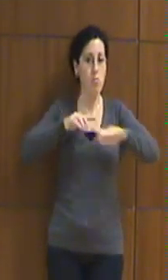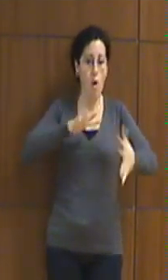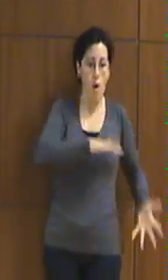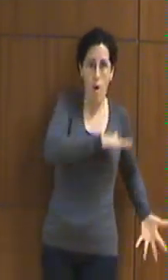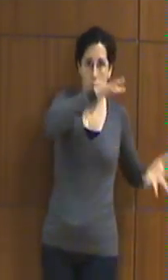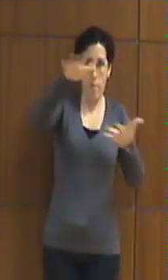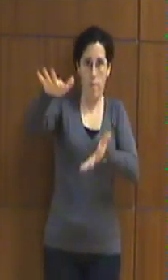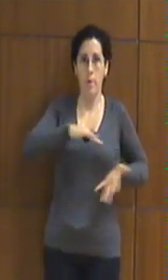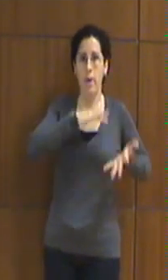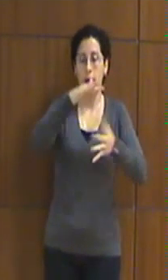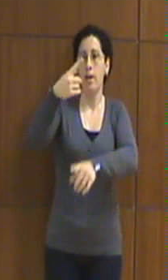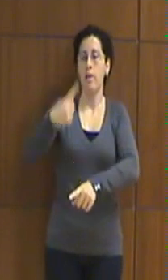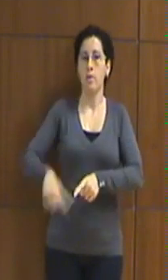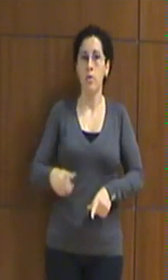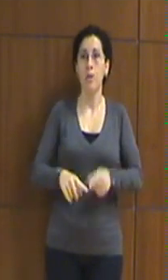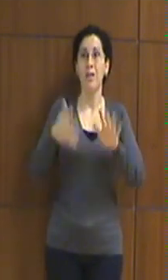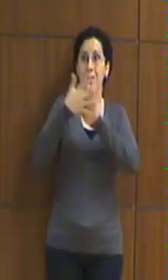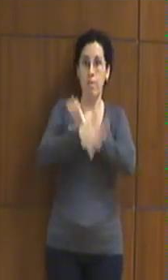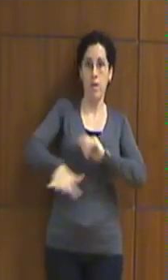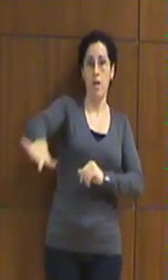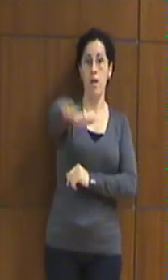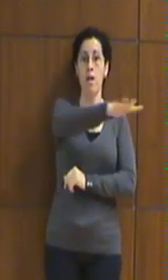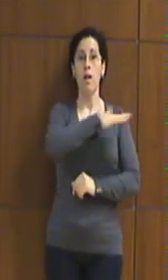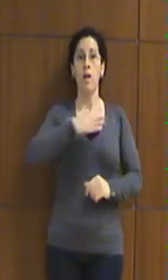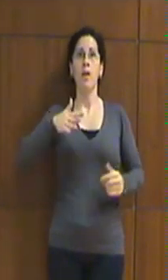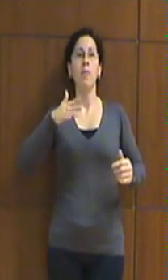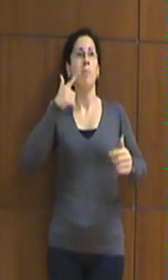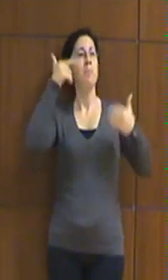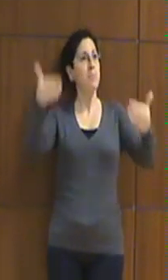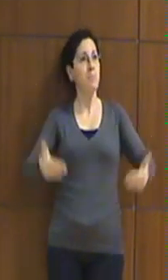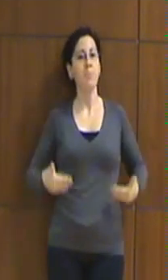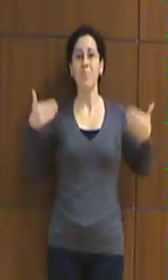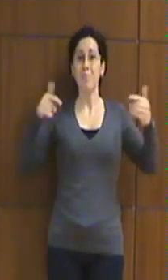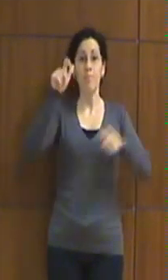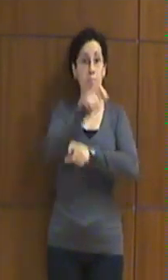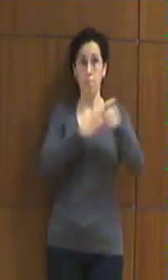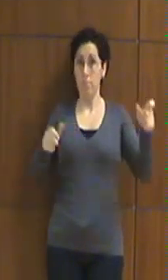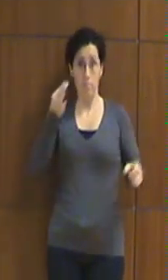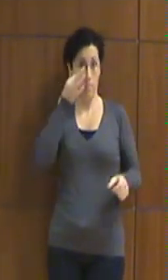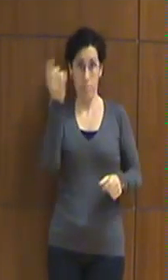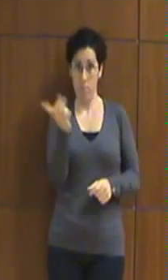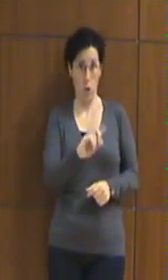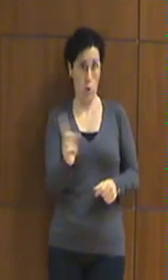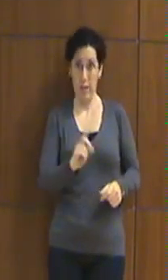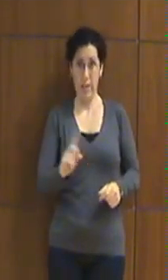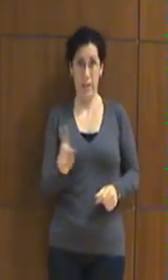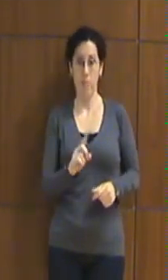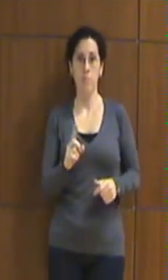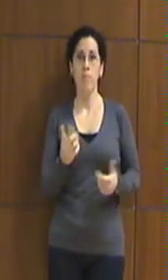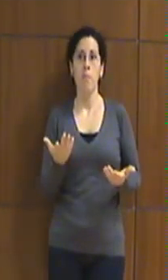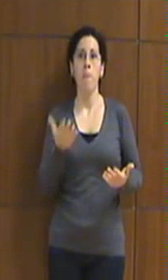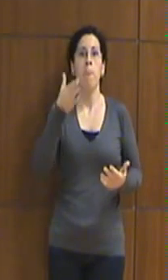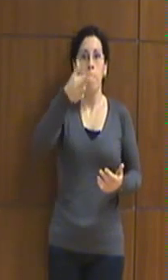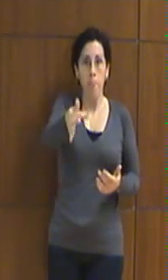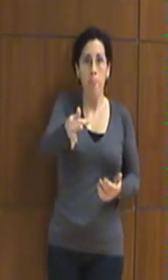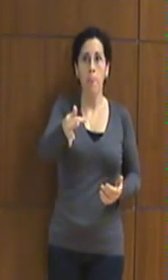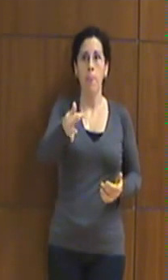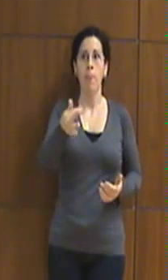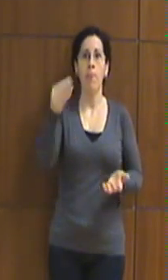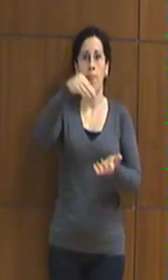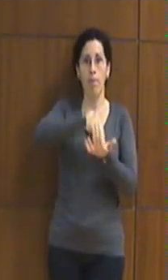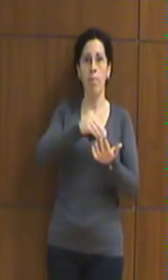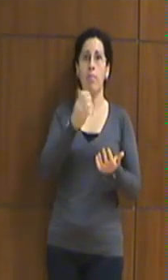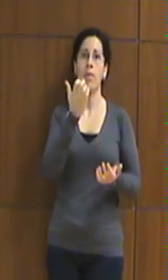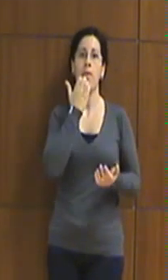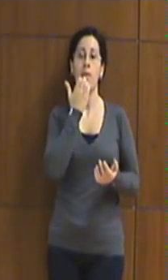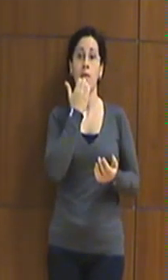es un escenario que habitualmente las personas crean que eso es habitual, ¿no? Eso no se mueve así. Y además estamos viendo un ejemplo,